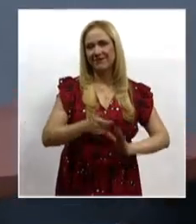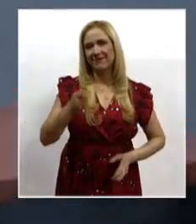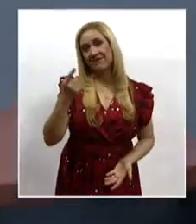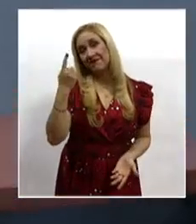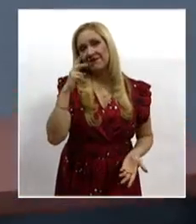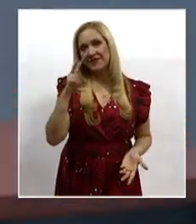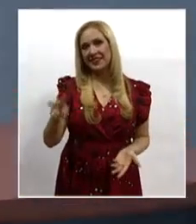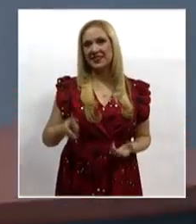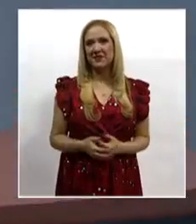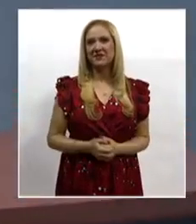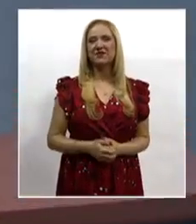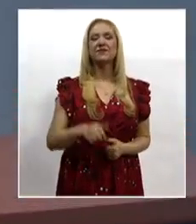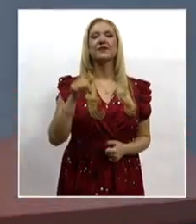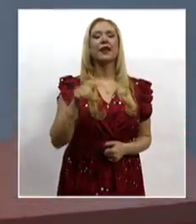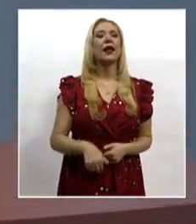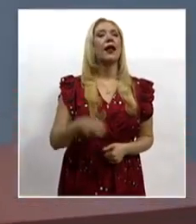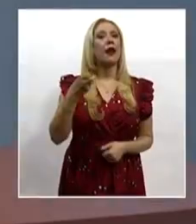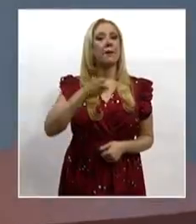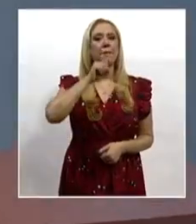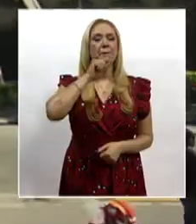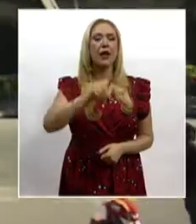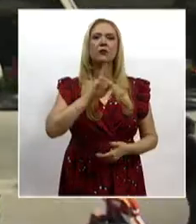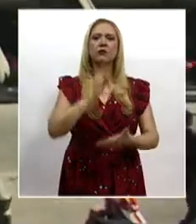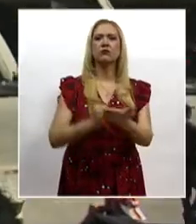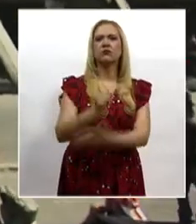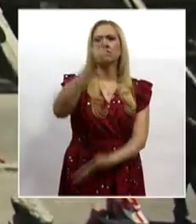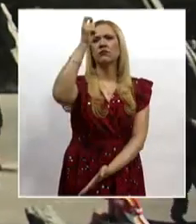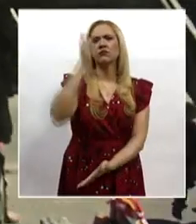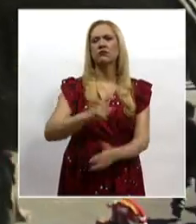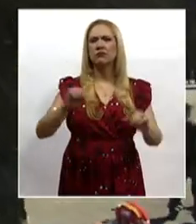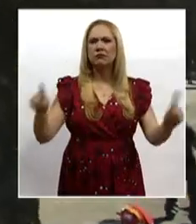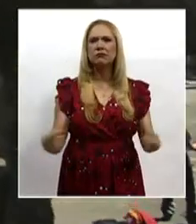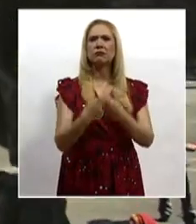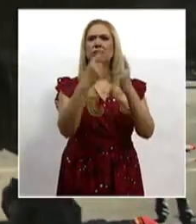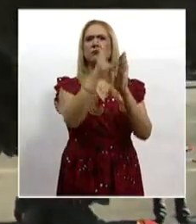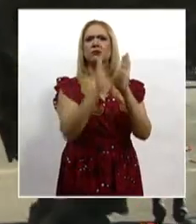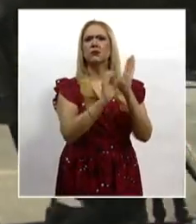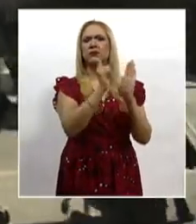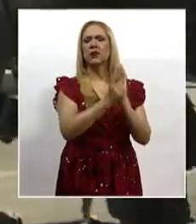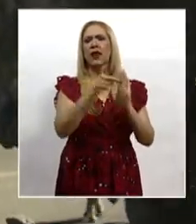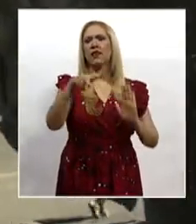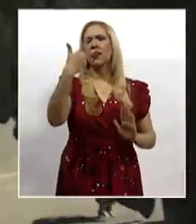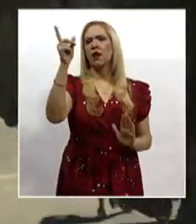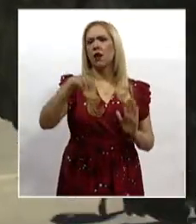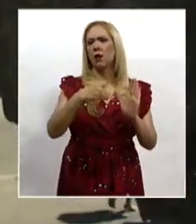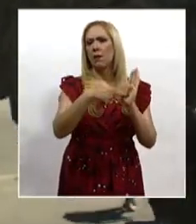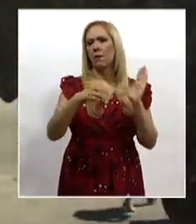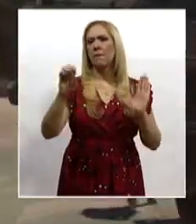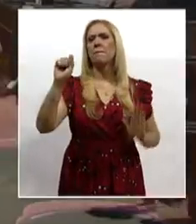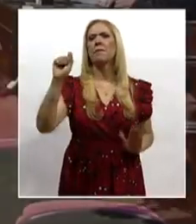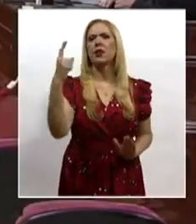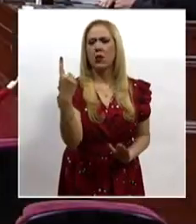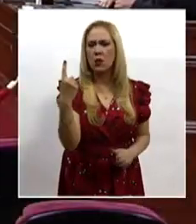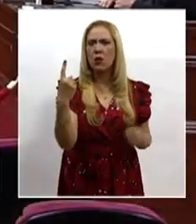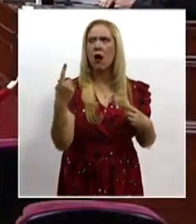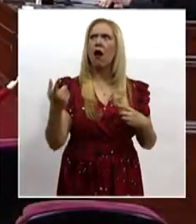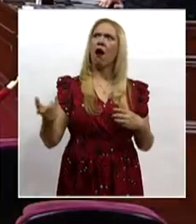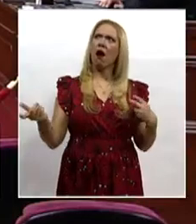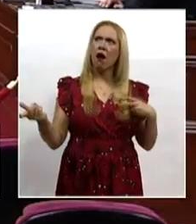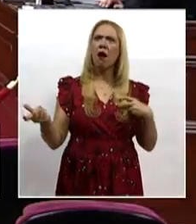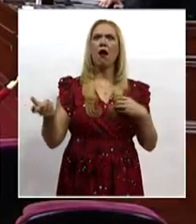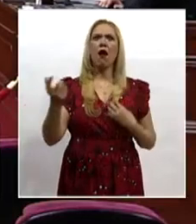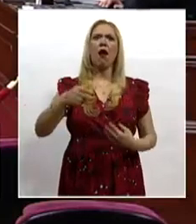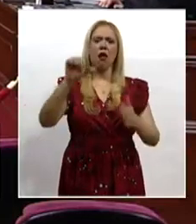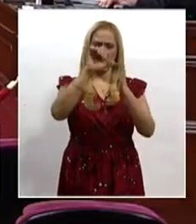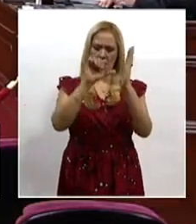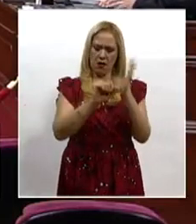Y la Suprema Corte publicó la sentencia del Pleno en la controversia constitucional 13/2021, en la que invalidó diversos